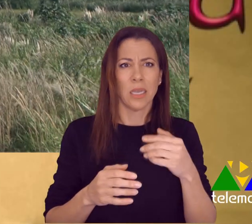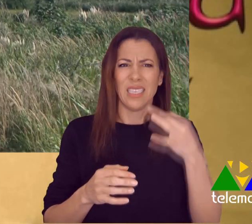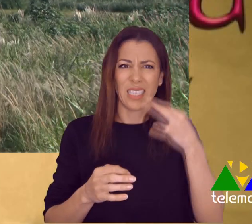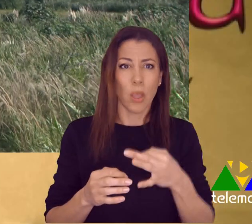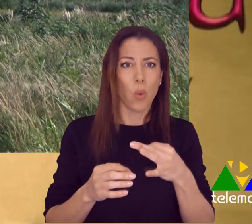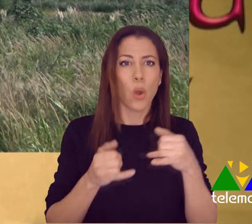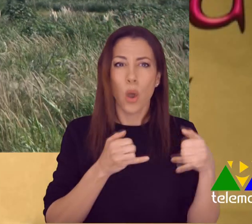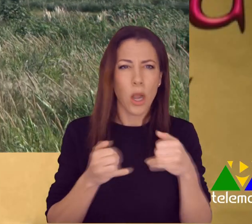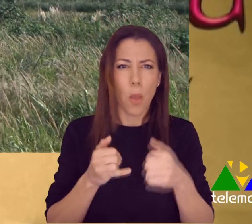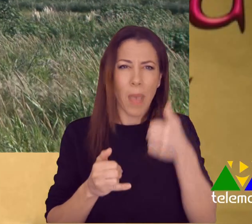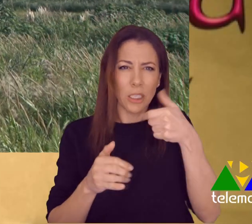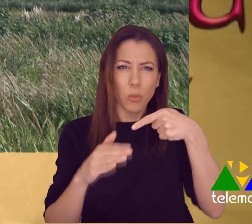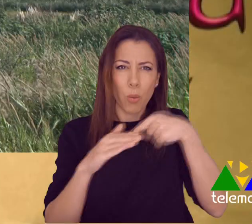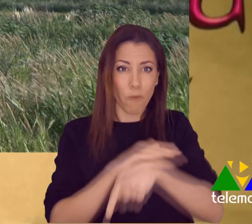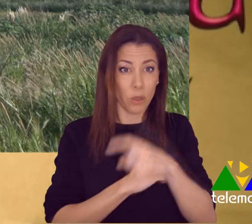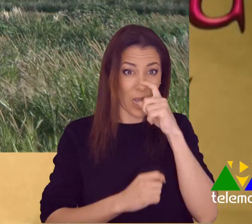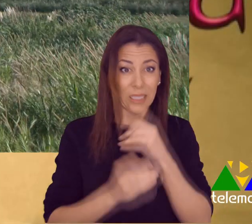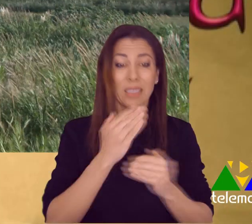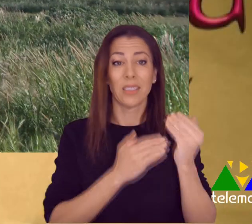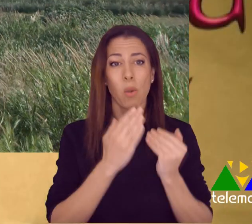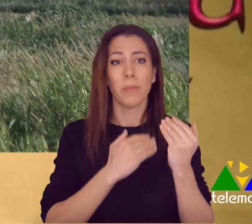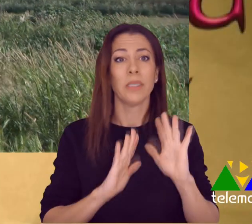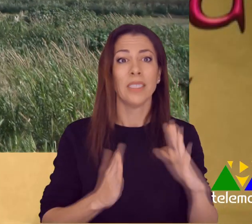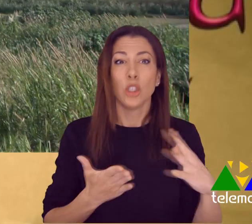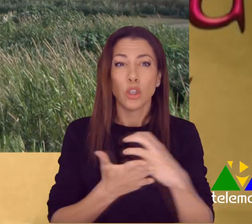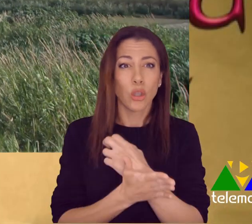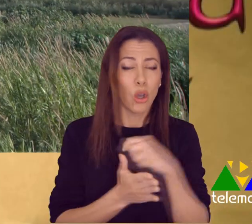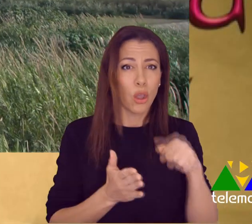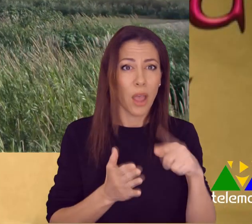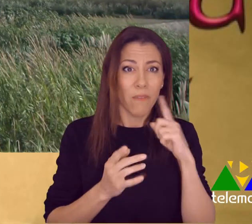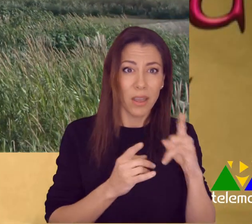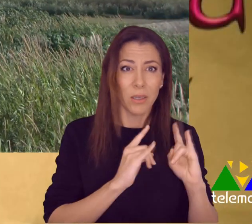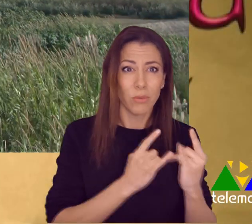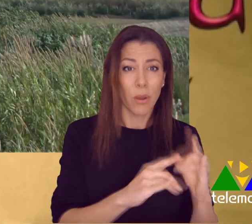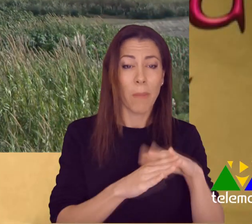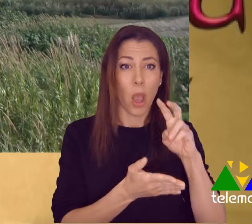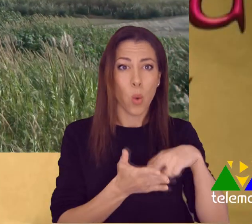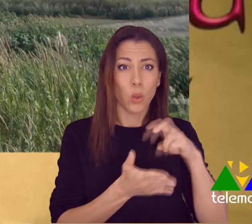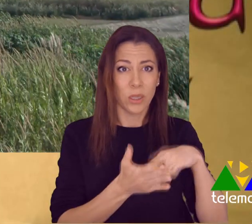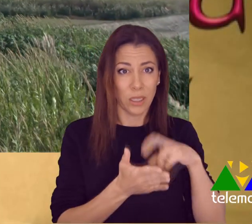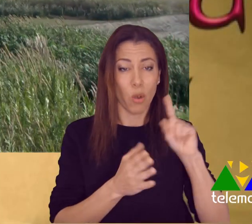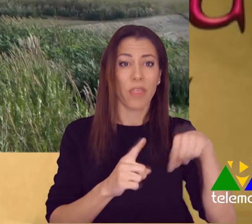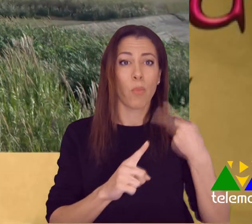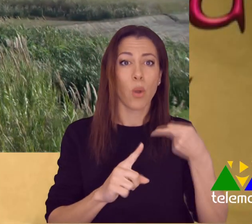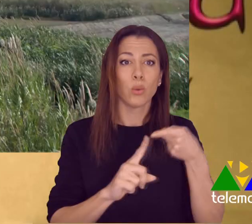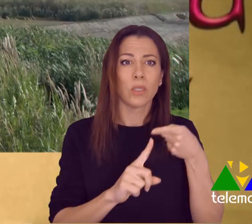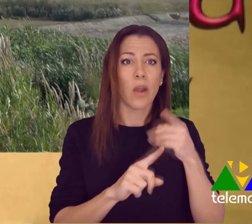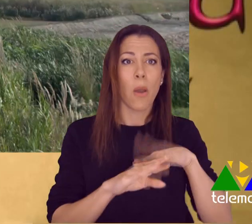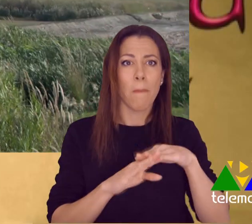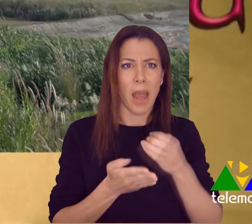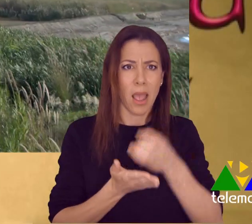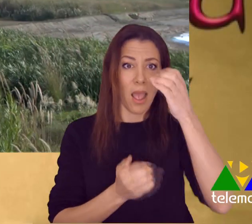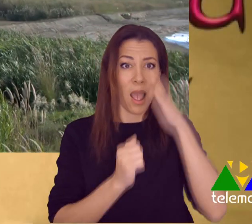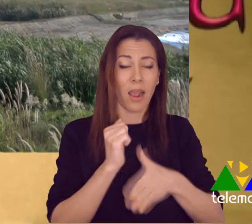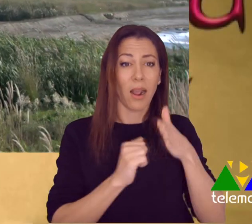profunda antiguamente, y todas estas vegas de cultivo que después se usaron fundamentalmente para la caña de